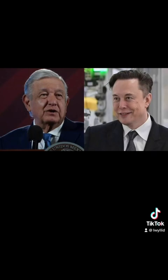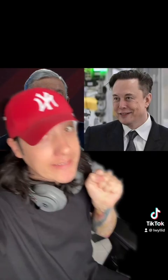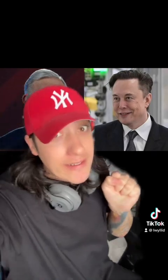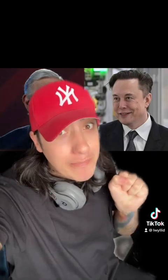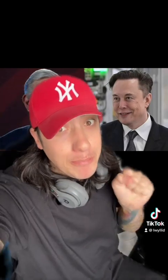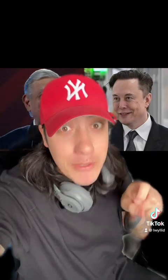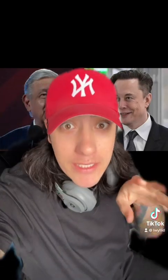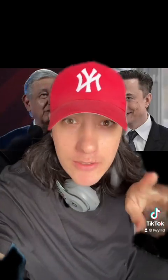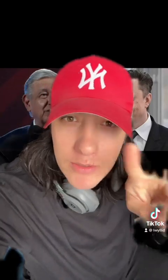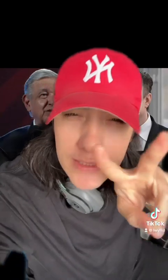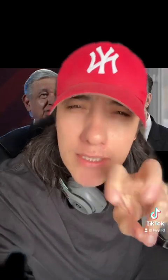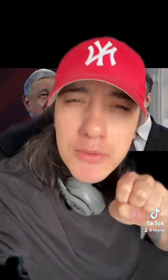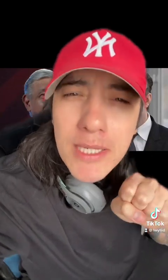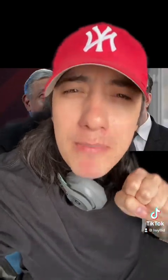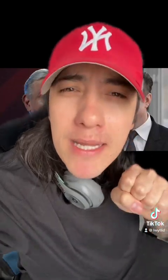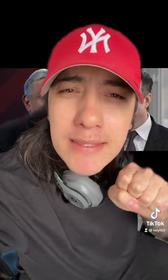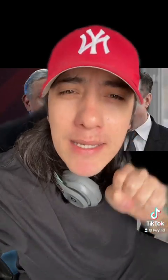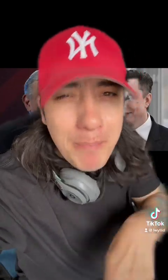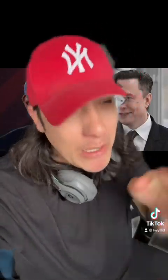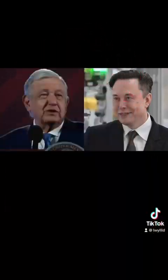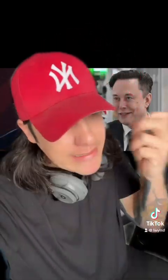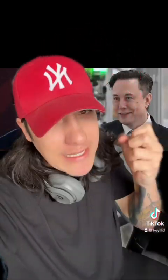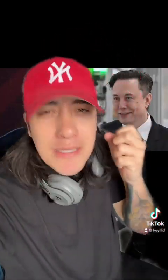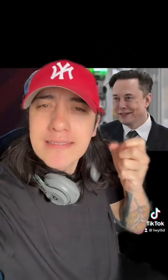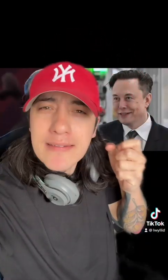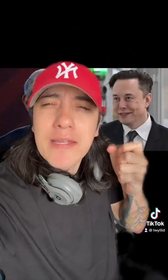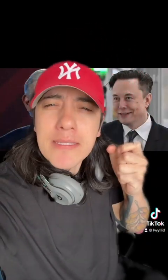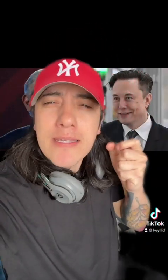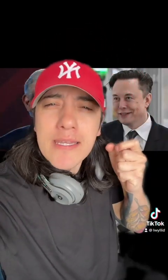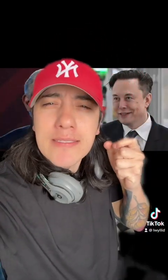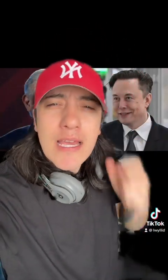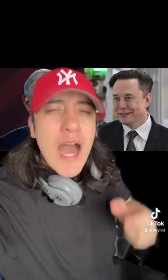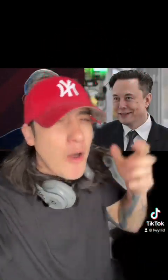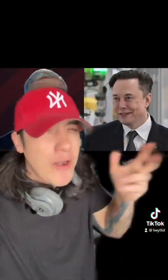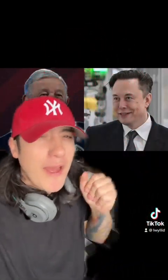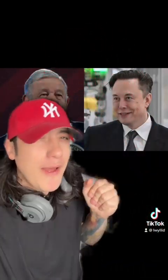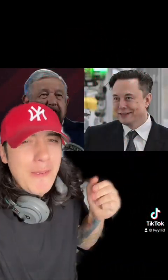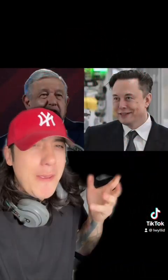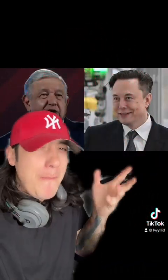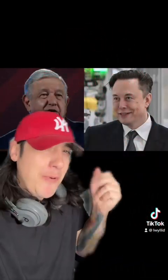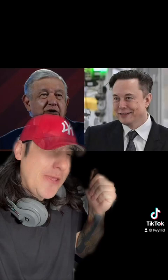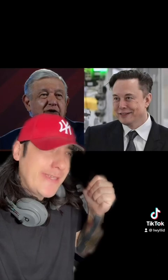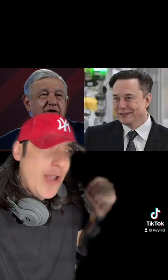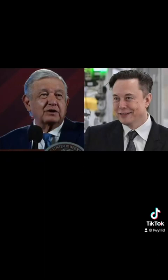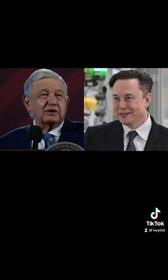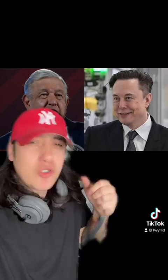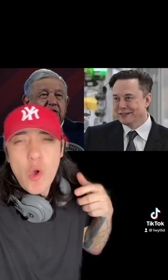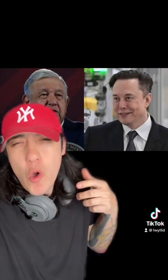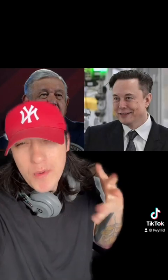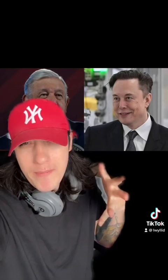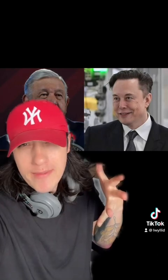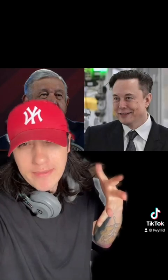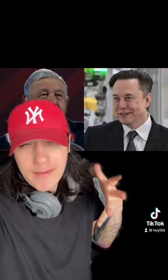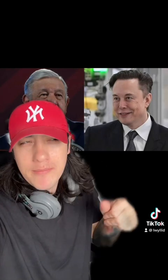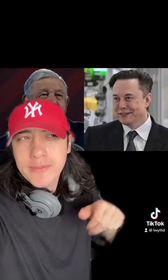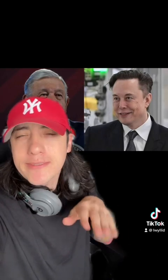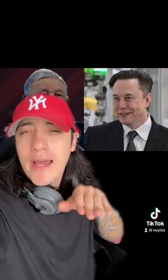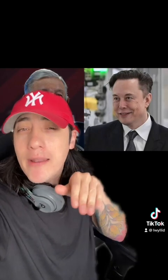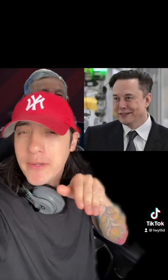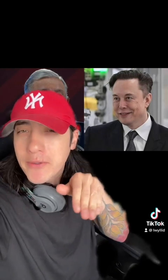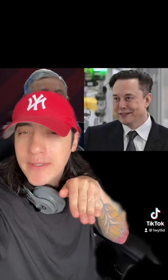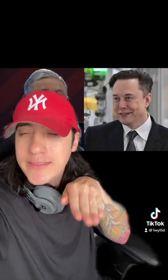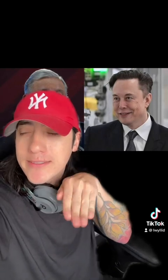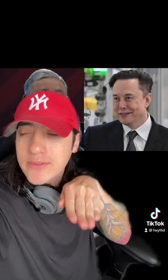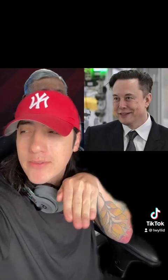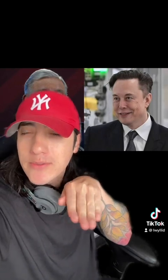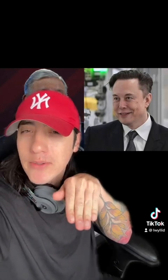al parecer poner una segunda planta, pero esta va a ser de baterías. Ahora, pues Elon Musk obviamente pues a